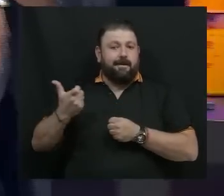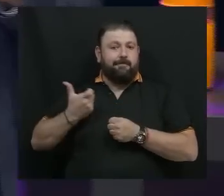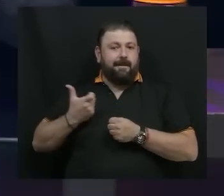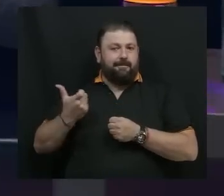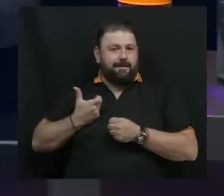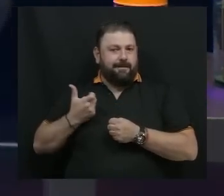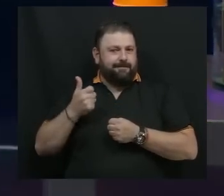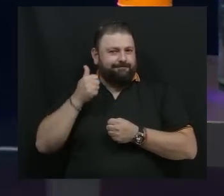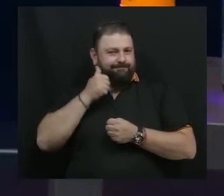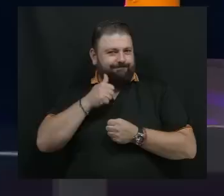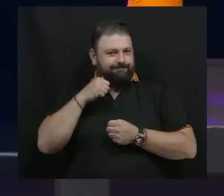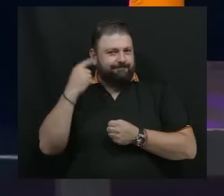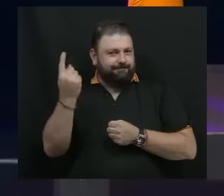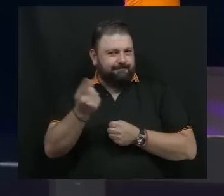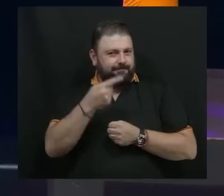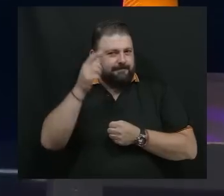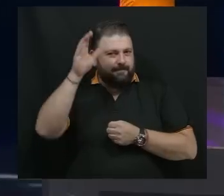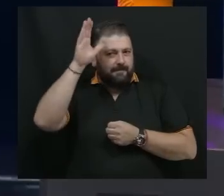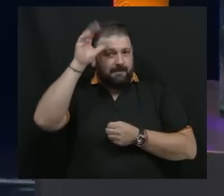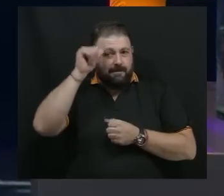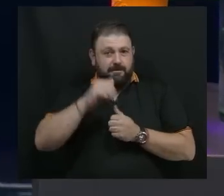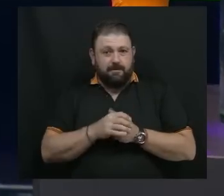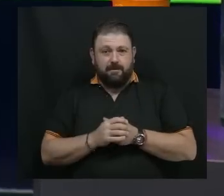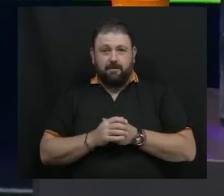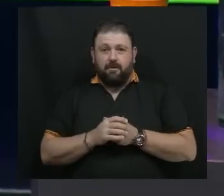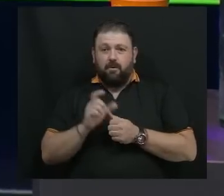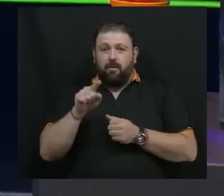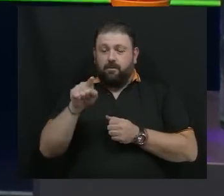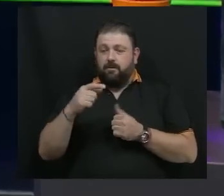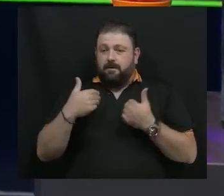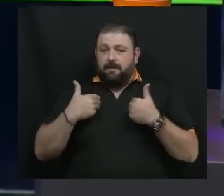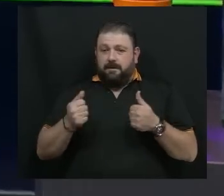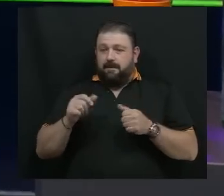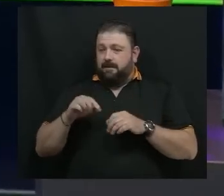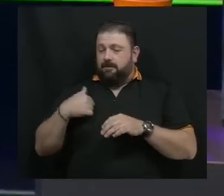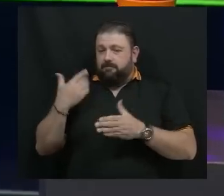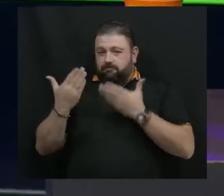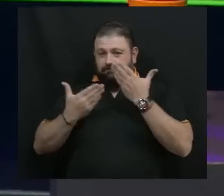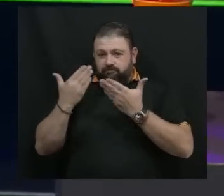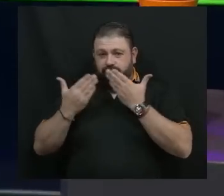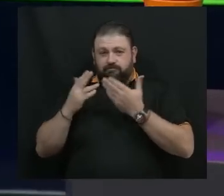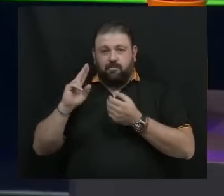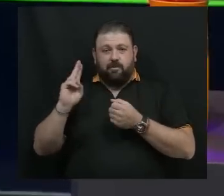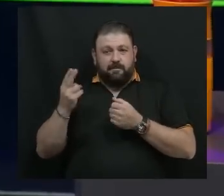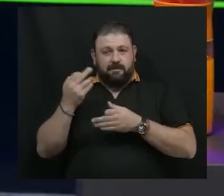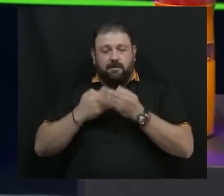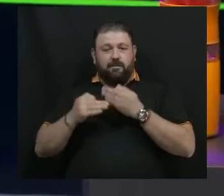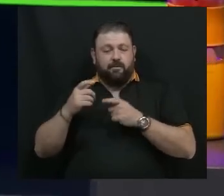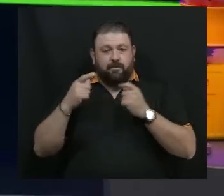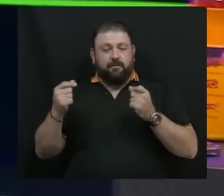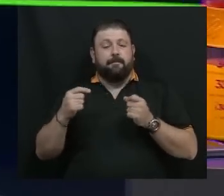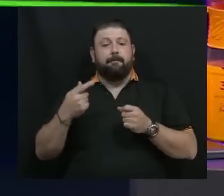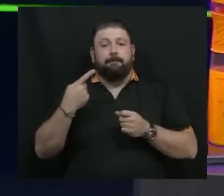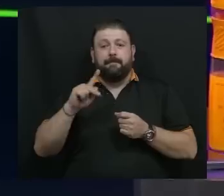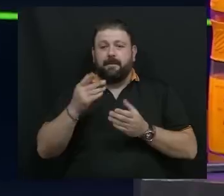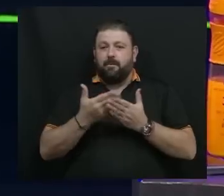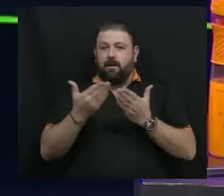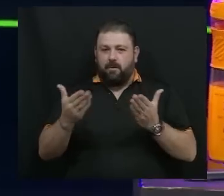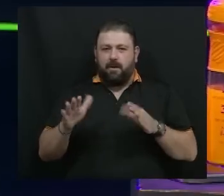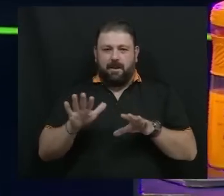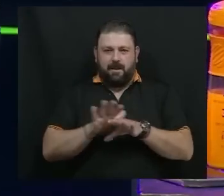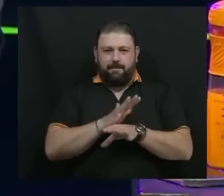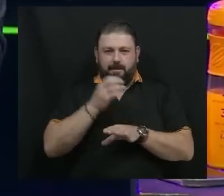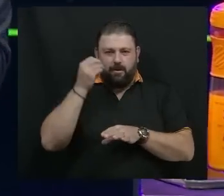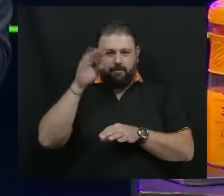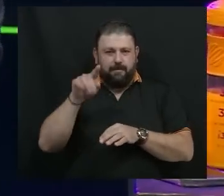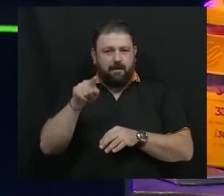Ok. Cuando entendemos este concepto que yo por enseñar e inspirar a otros, me van a pagar una